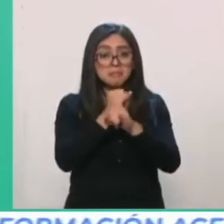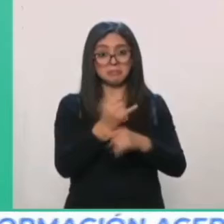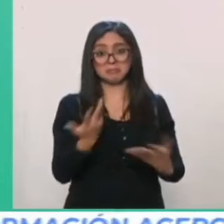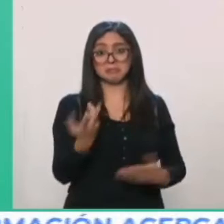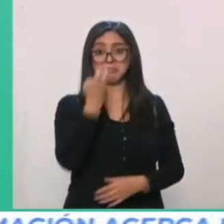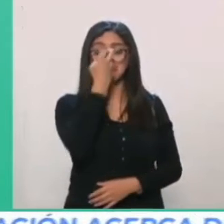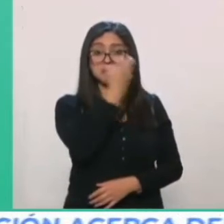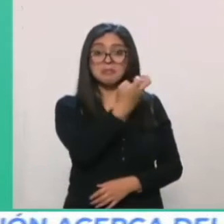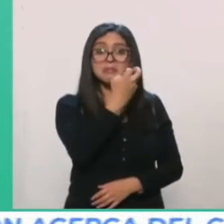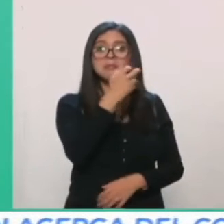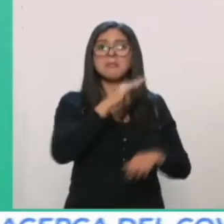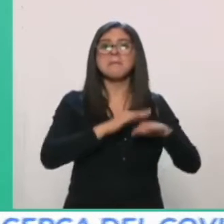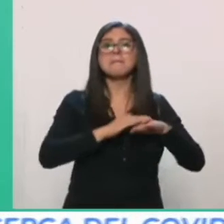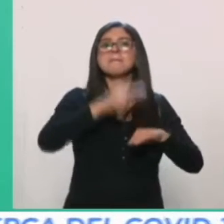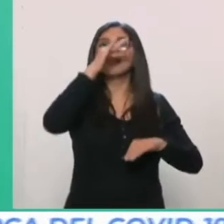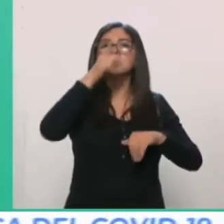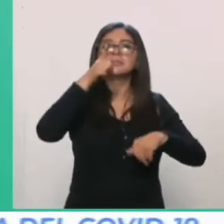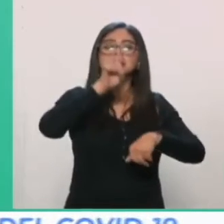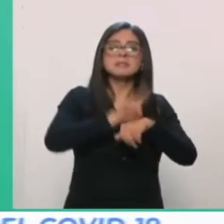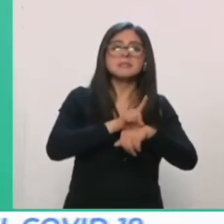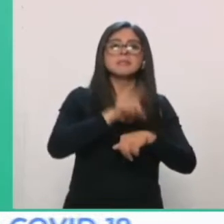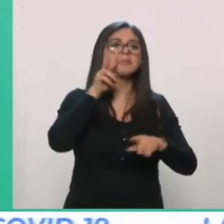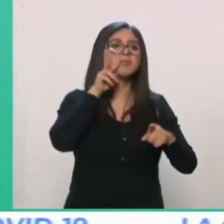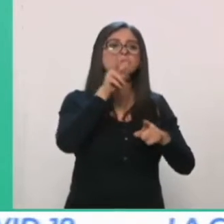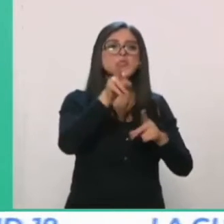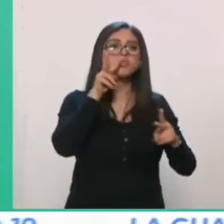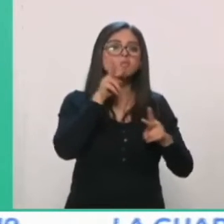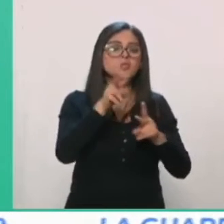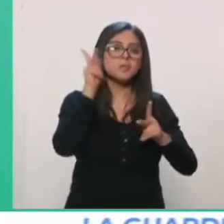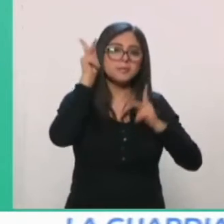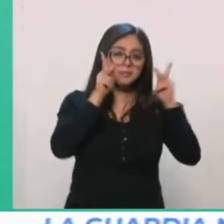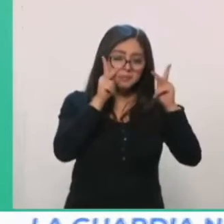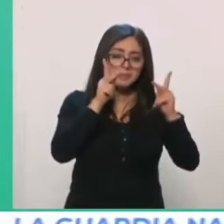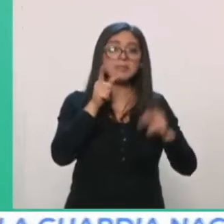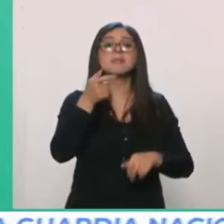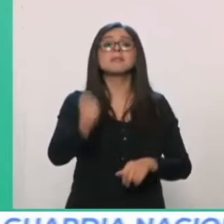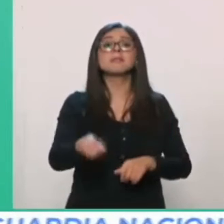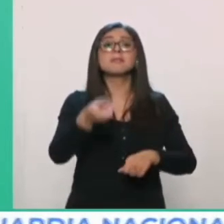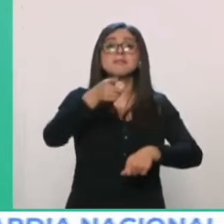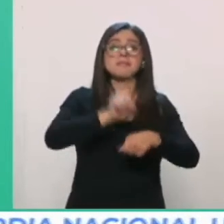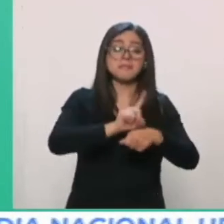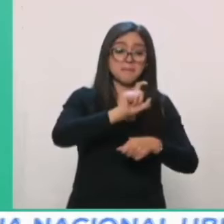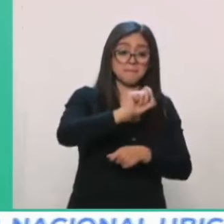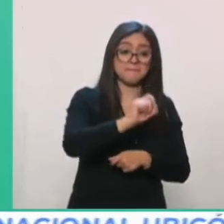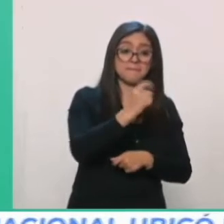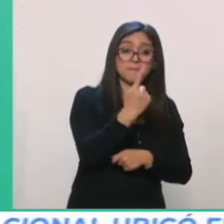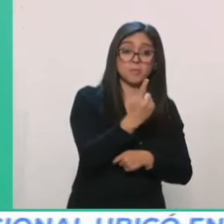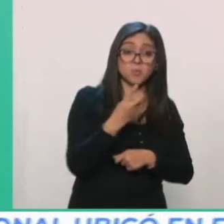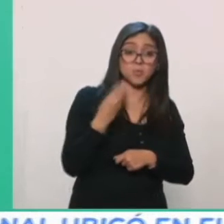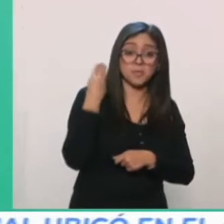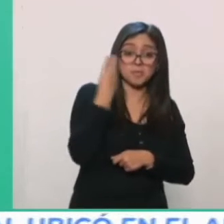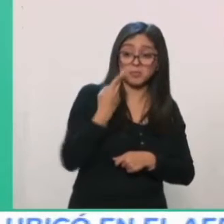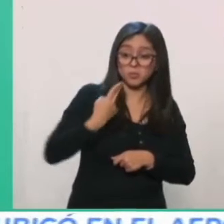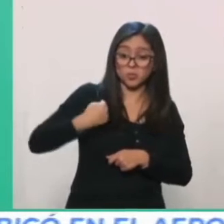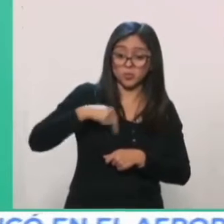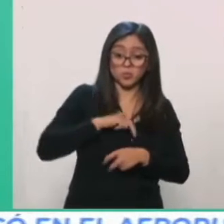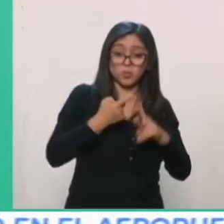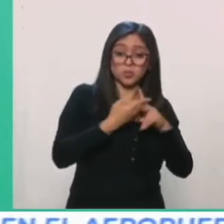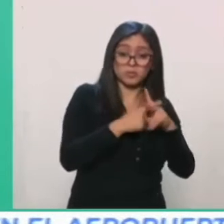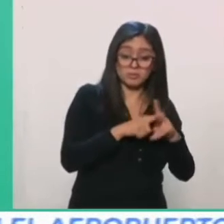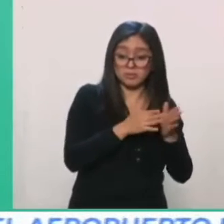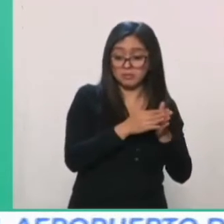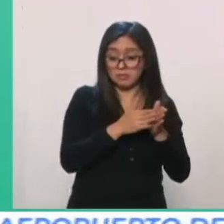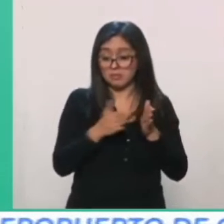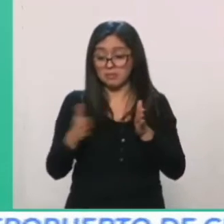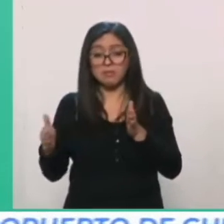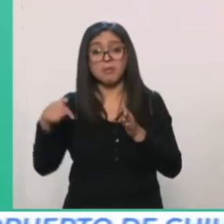uno de los días más altos en visitas, y desde el 21 de marzo que empezamos con esta modalidad hasta